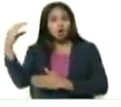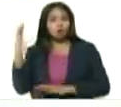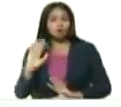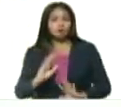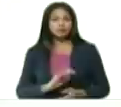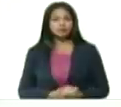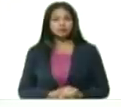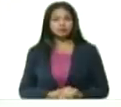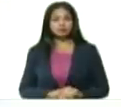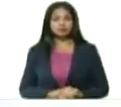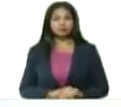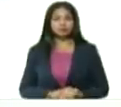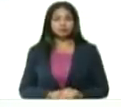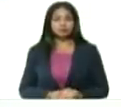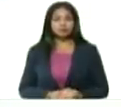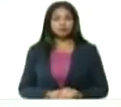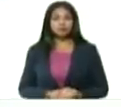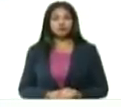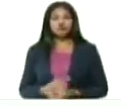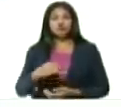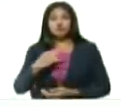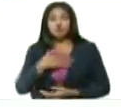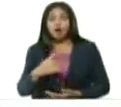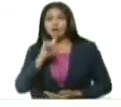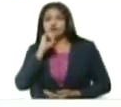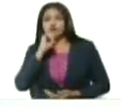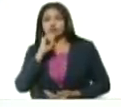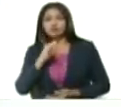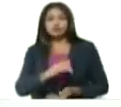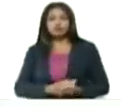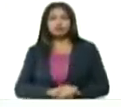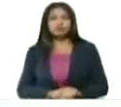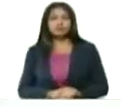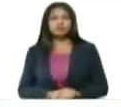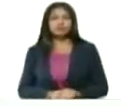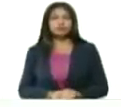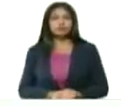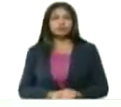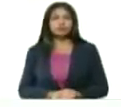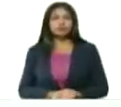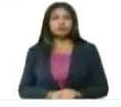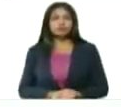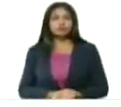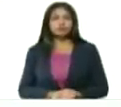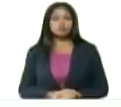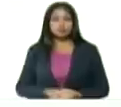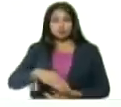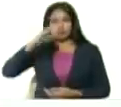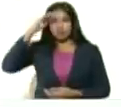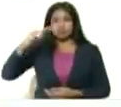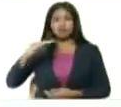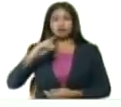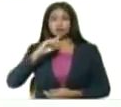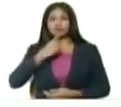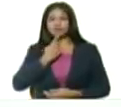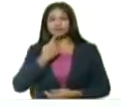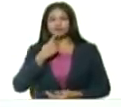falta. Yo quisiera un reporte del general en jefe